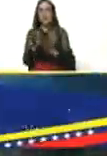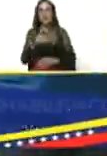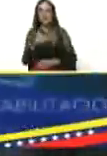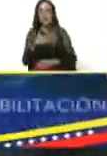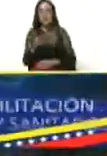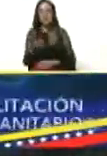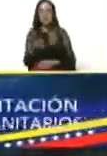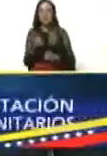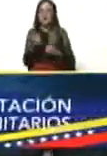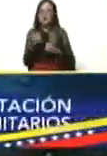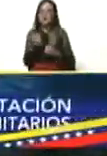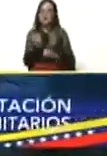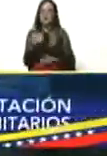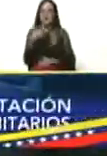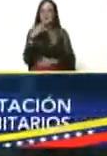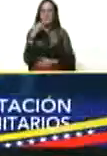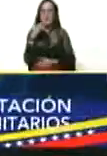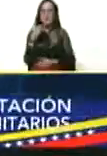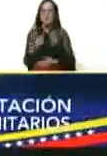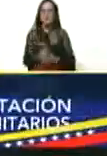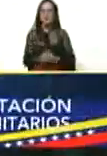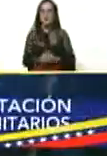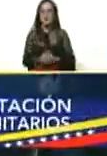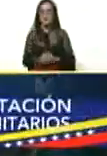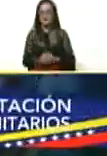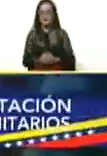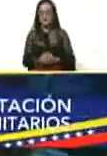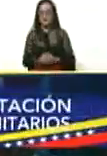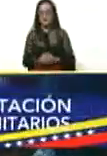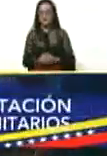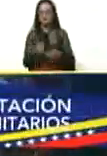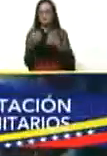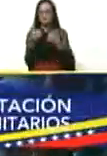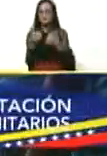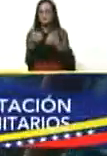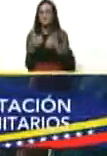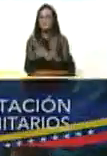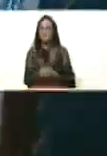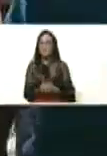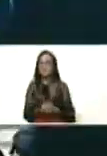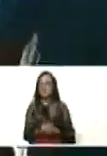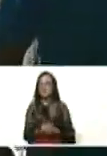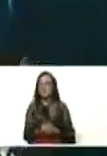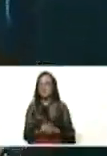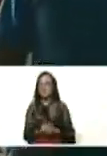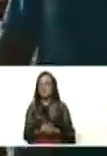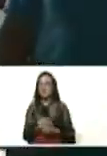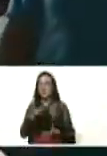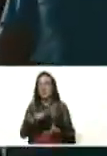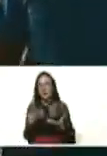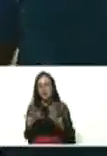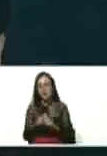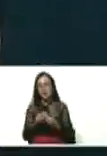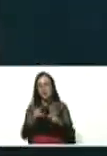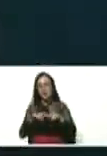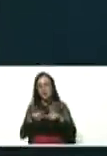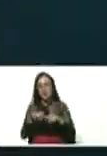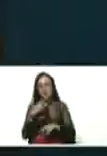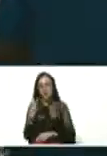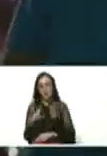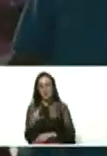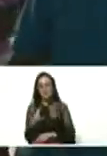verdad que ha sido una experiencia bastante gratificante, porque estar con nuestros niños, con nuestros